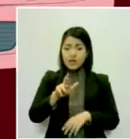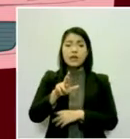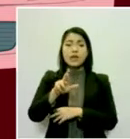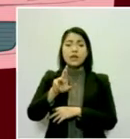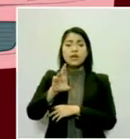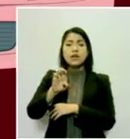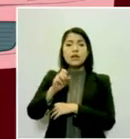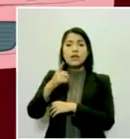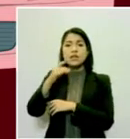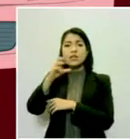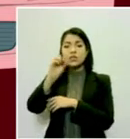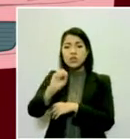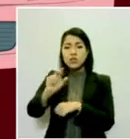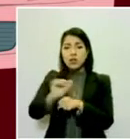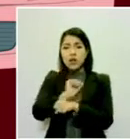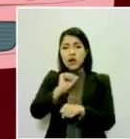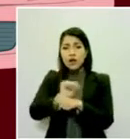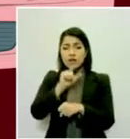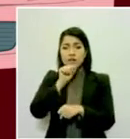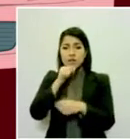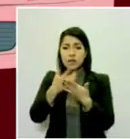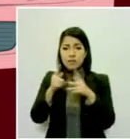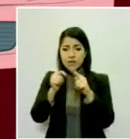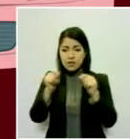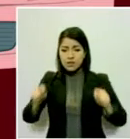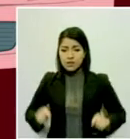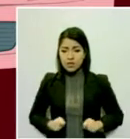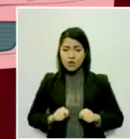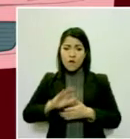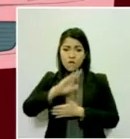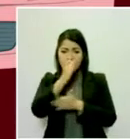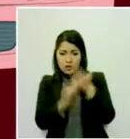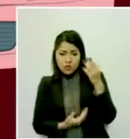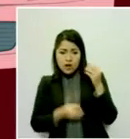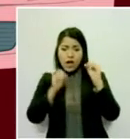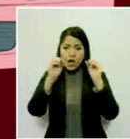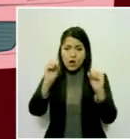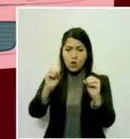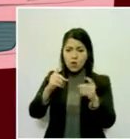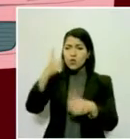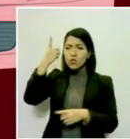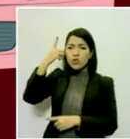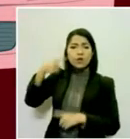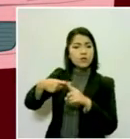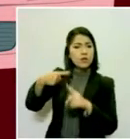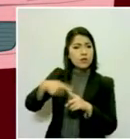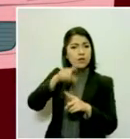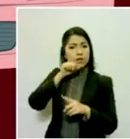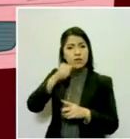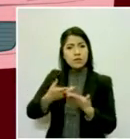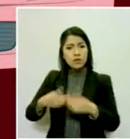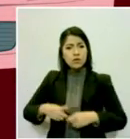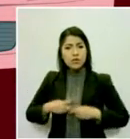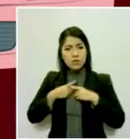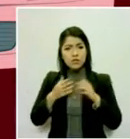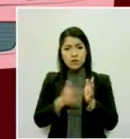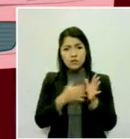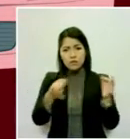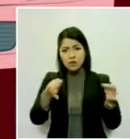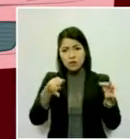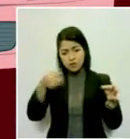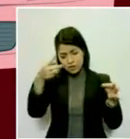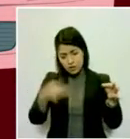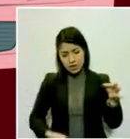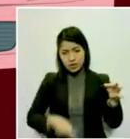digamos, título de propiedad o factura, la presentación física del vehículo, comprobante de domicilio aquí